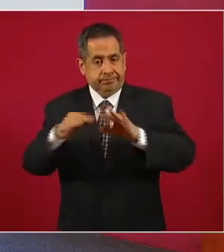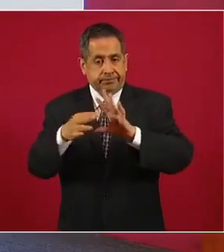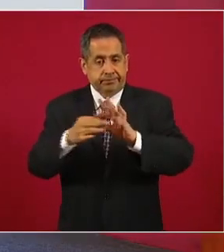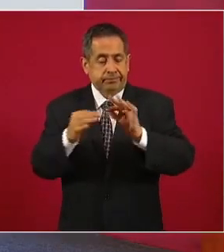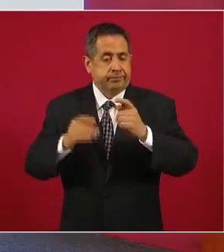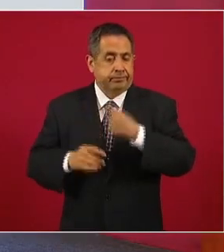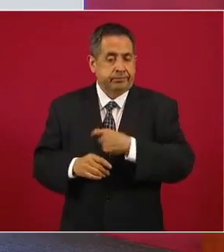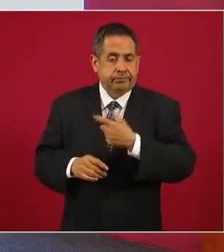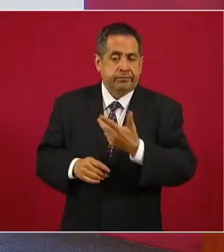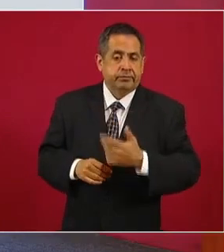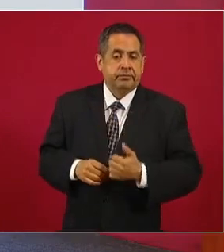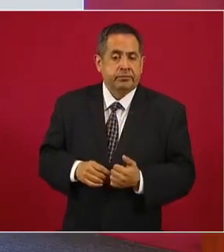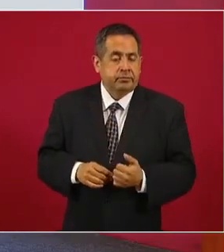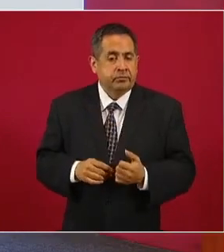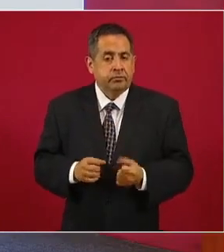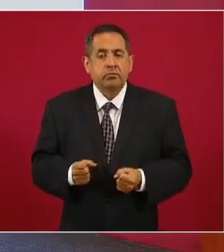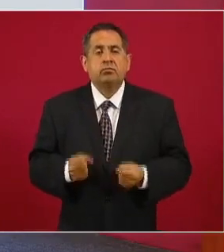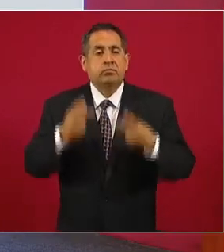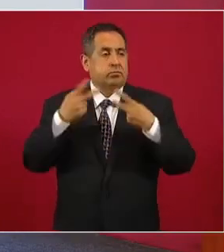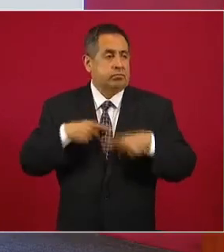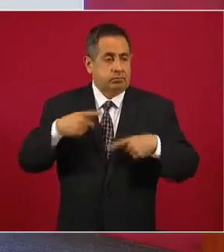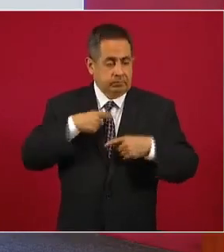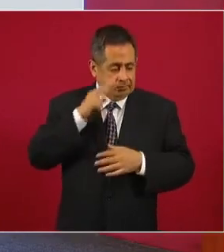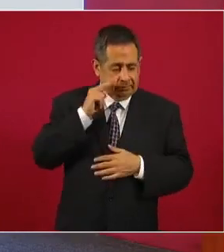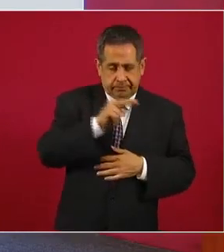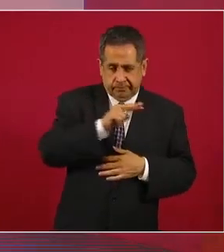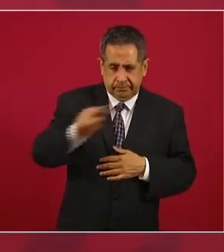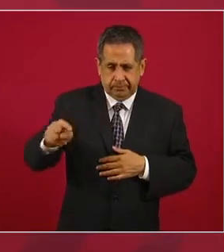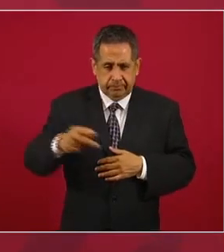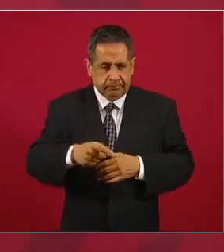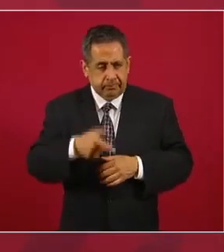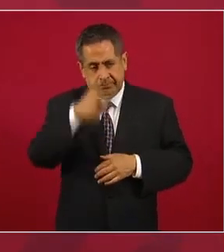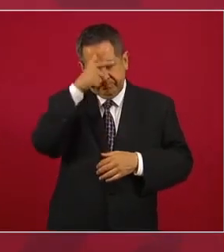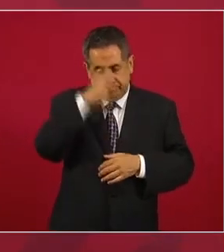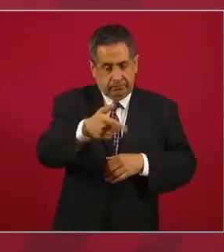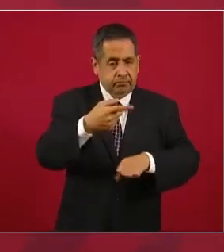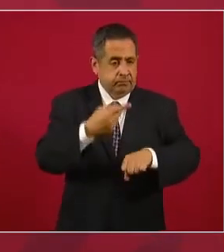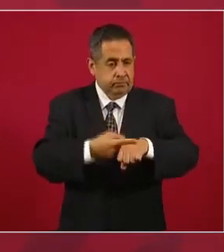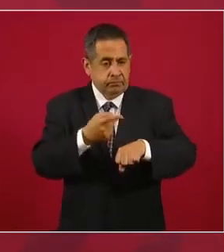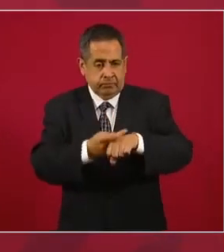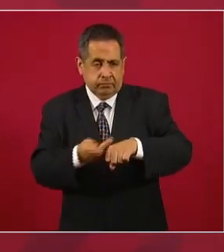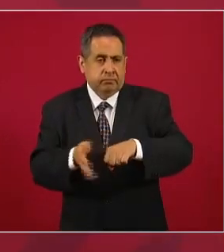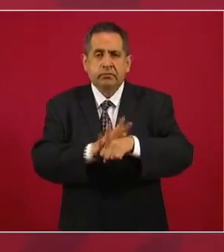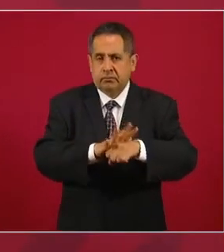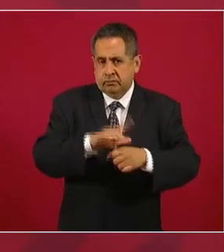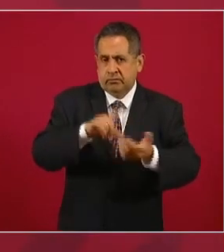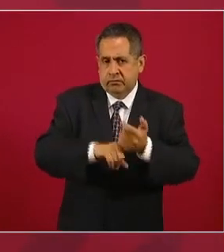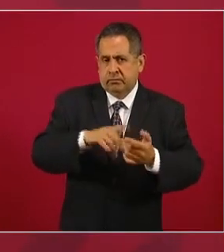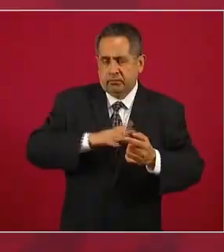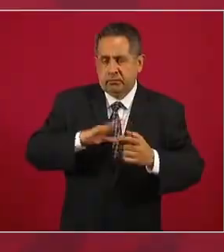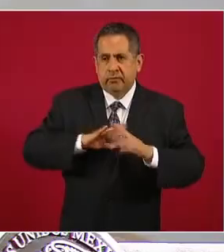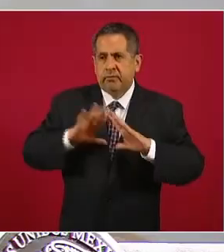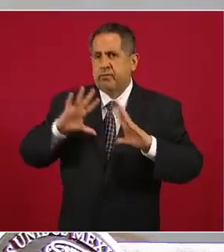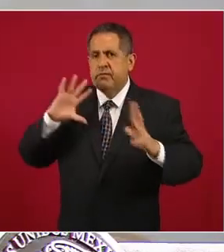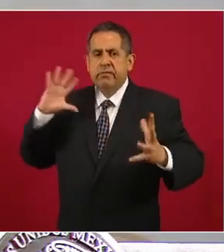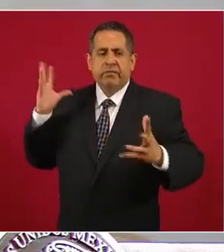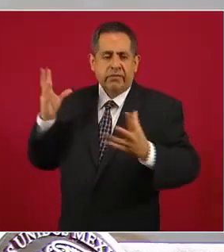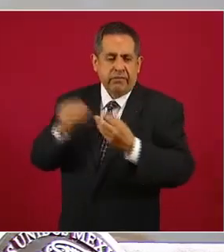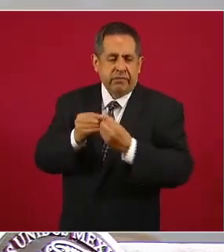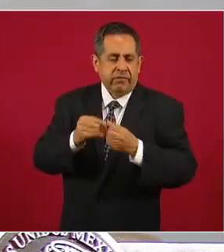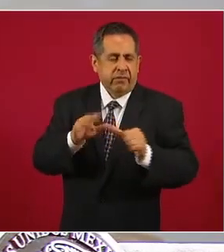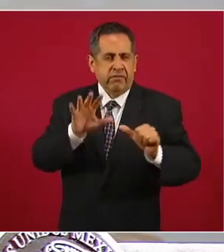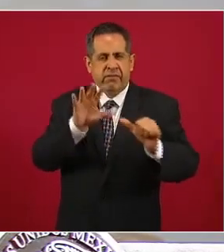de cuántos de los casos que se han registrado, que suman en total arriba